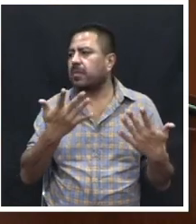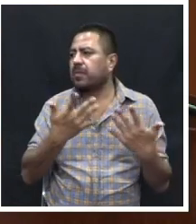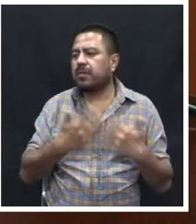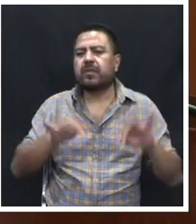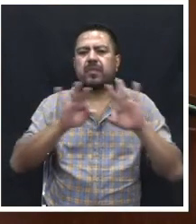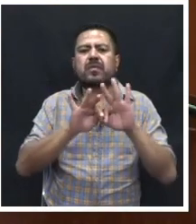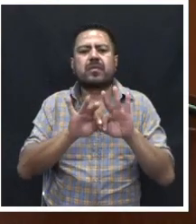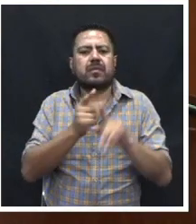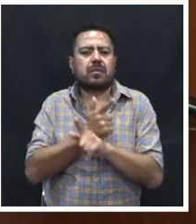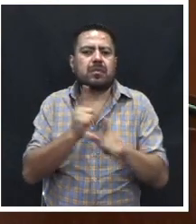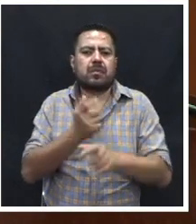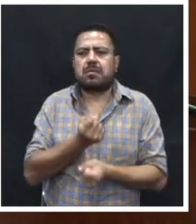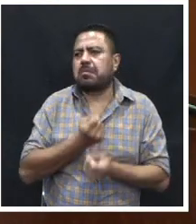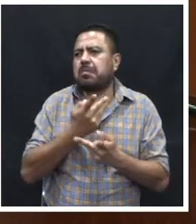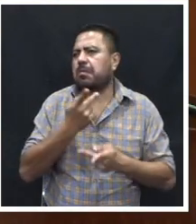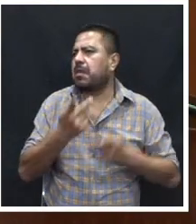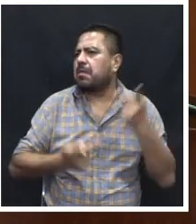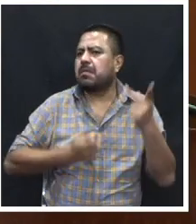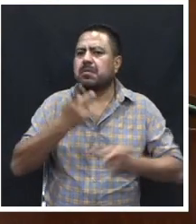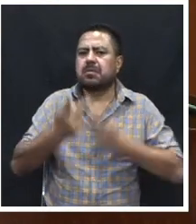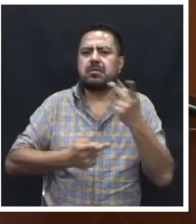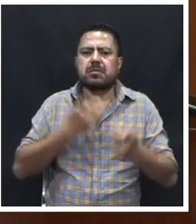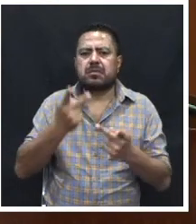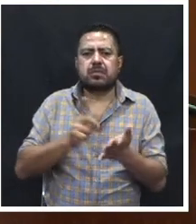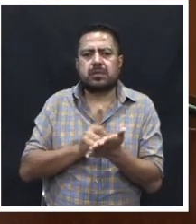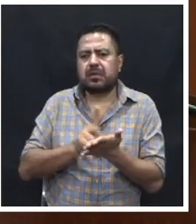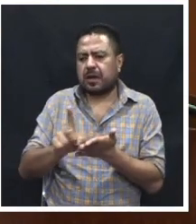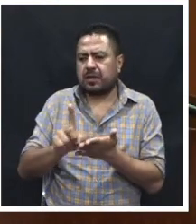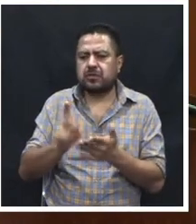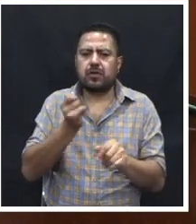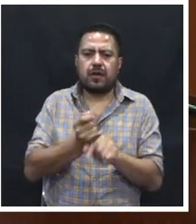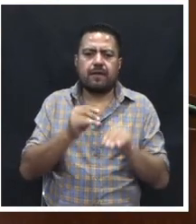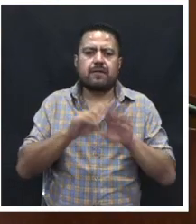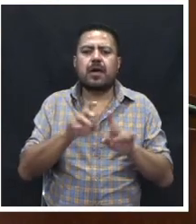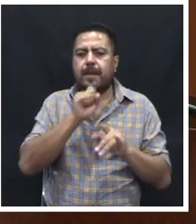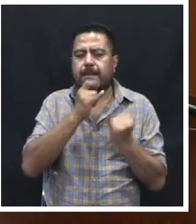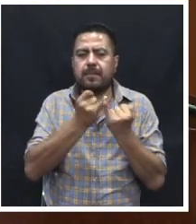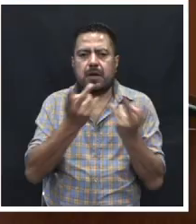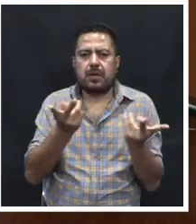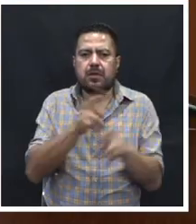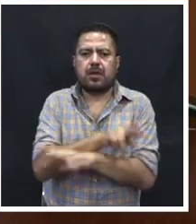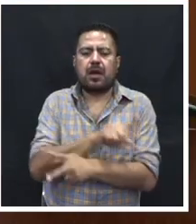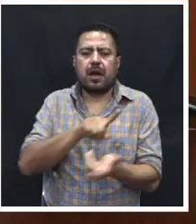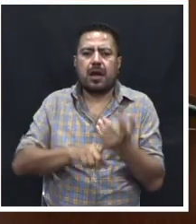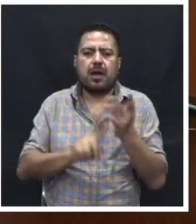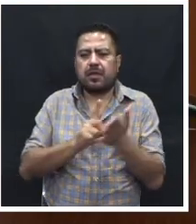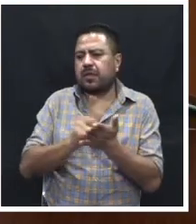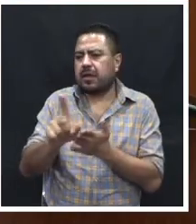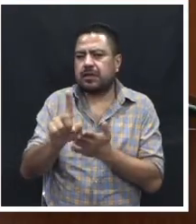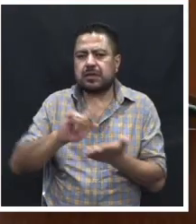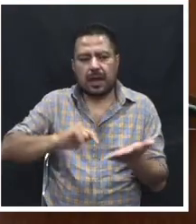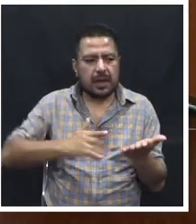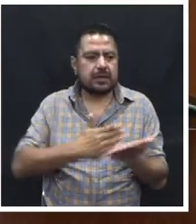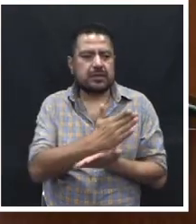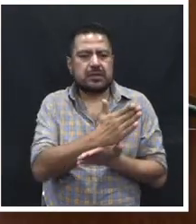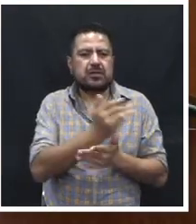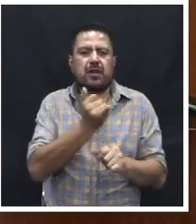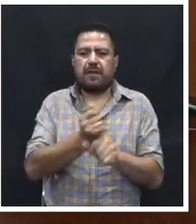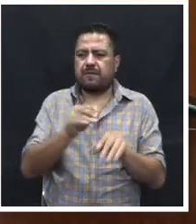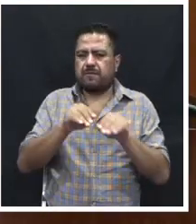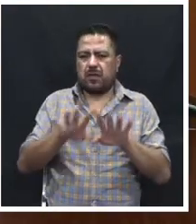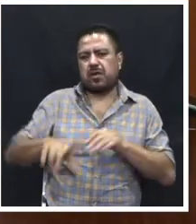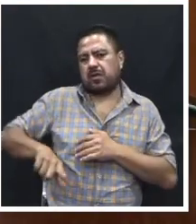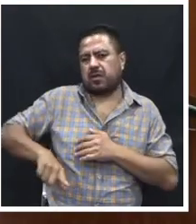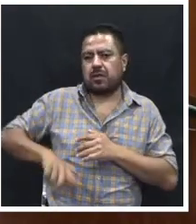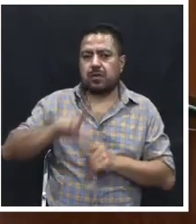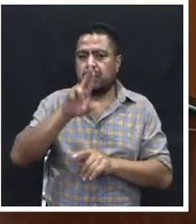libertad de expresión, del derecho a la información y de su vertiente, el derecho al acceso a la información pública,